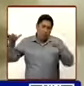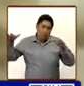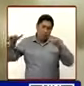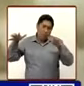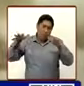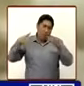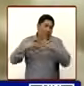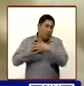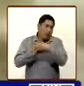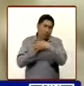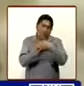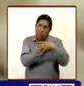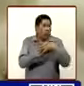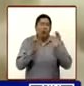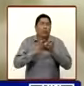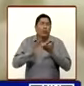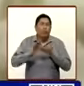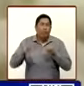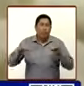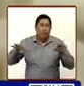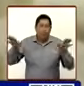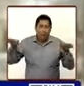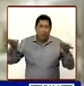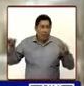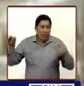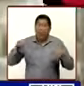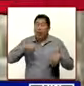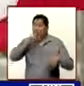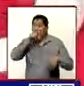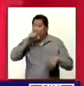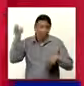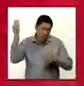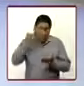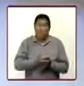lagunas de Taxara. El SENASAC está haciendo una vigilancia permanente.